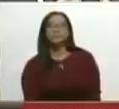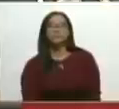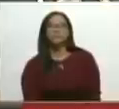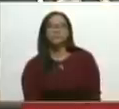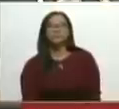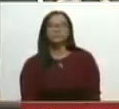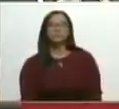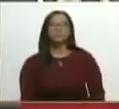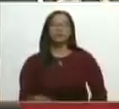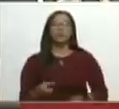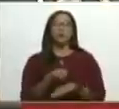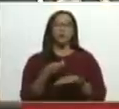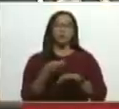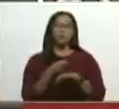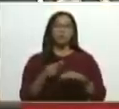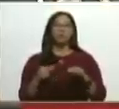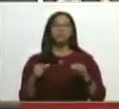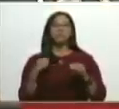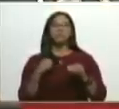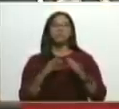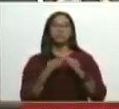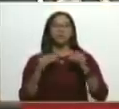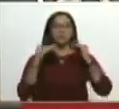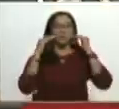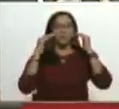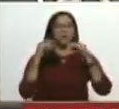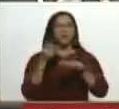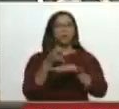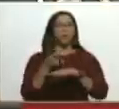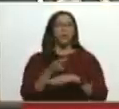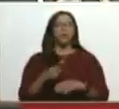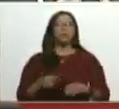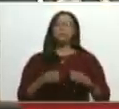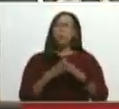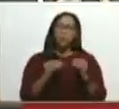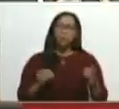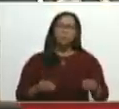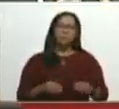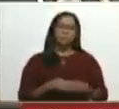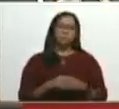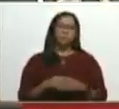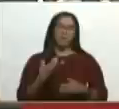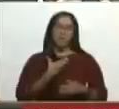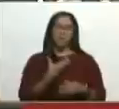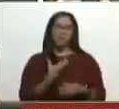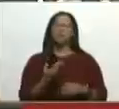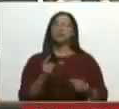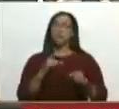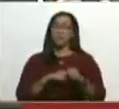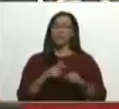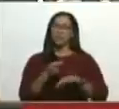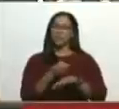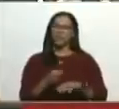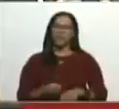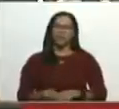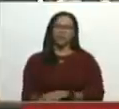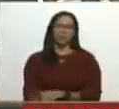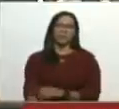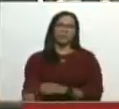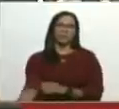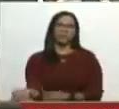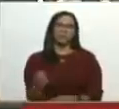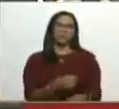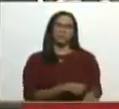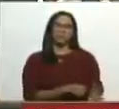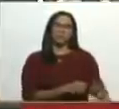Y el Estado es, son todos los niveles del Estado. Todos. Las alcaldías forman parte del Estado.